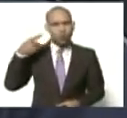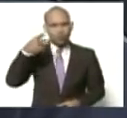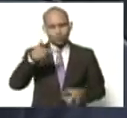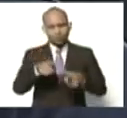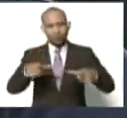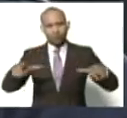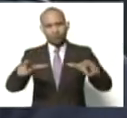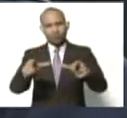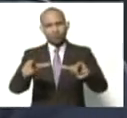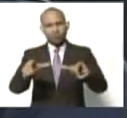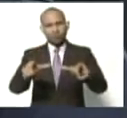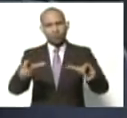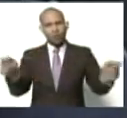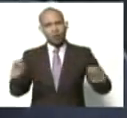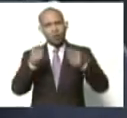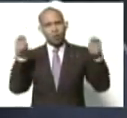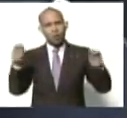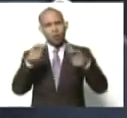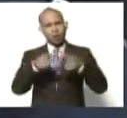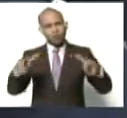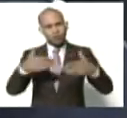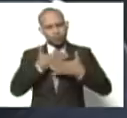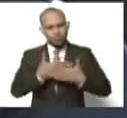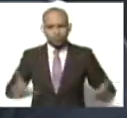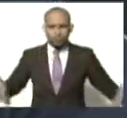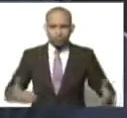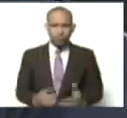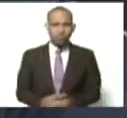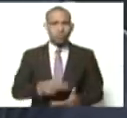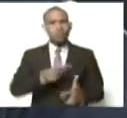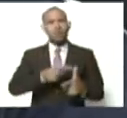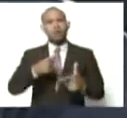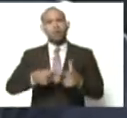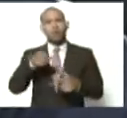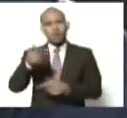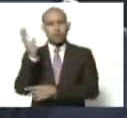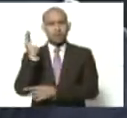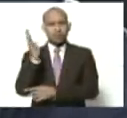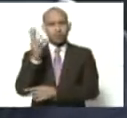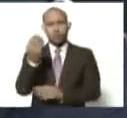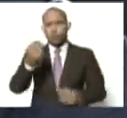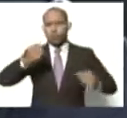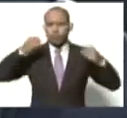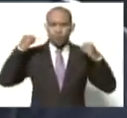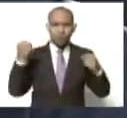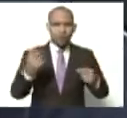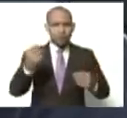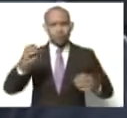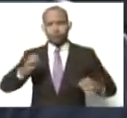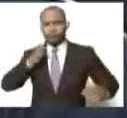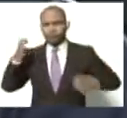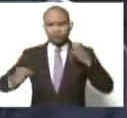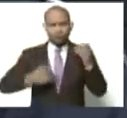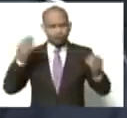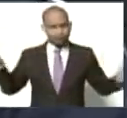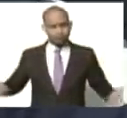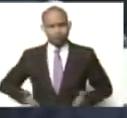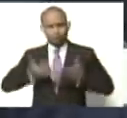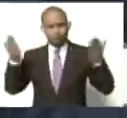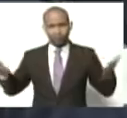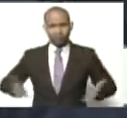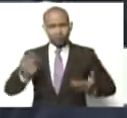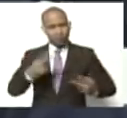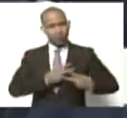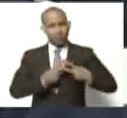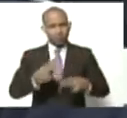sectores populares, un presidente de las causas humildes. Así que bueno, así va el Congreso, presidente, con mucha fuerza, con mucha energía, con muchas ganas y con mucha